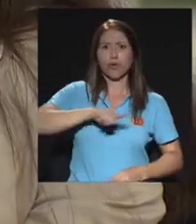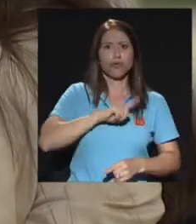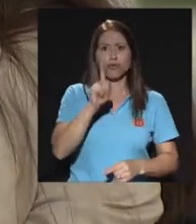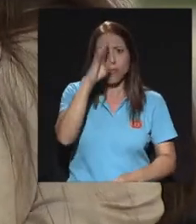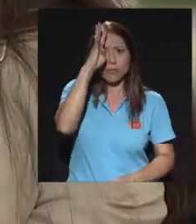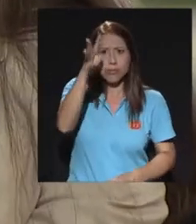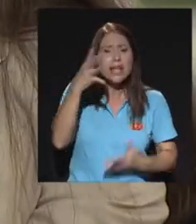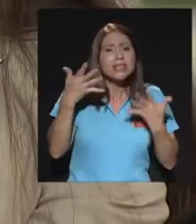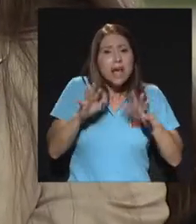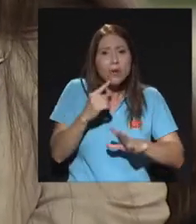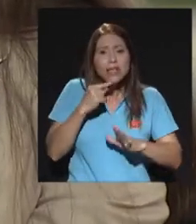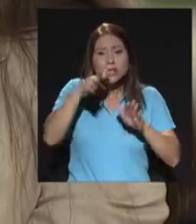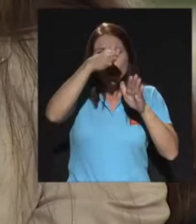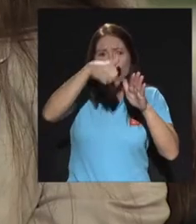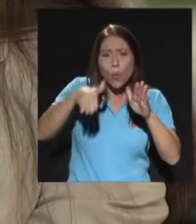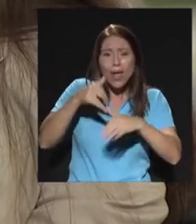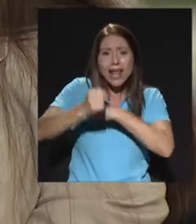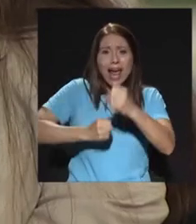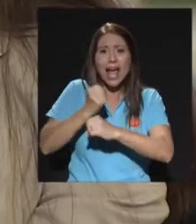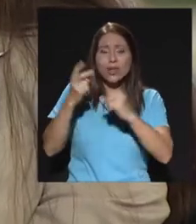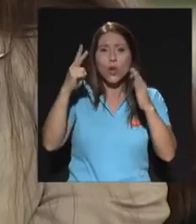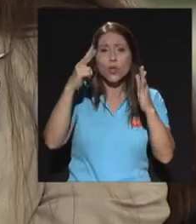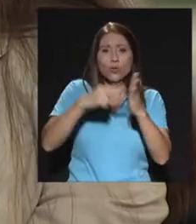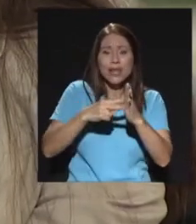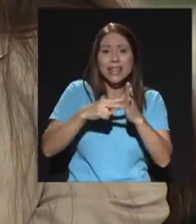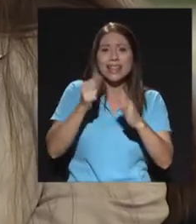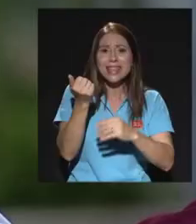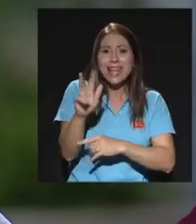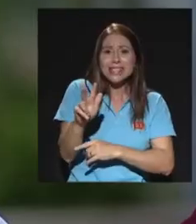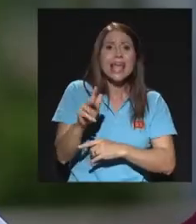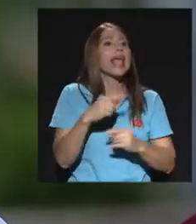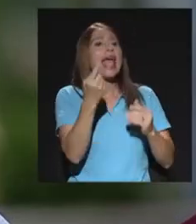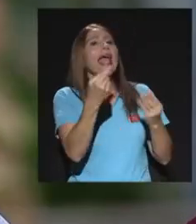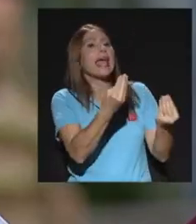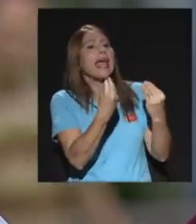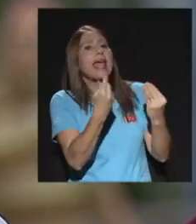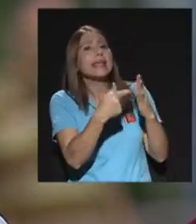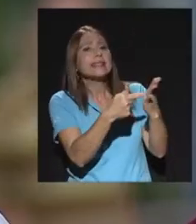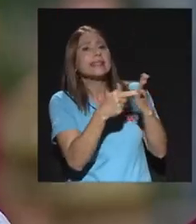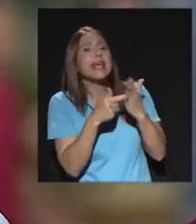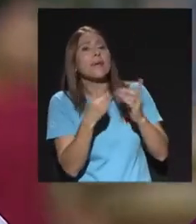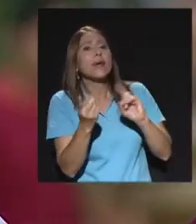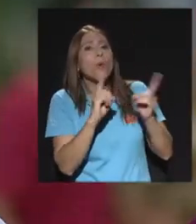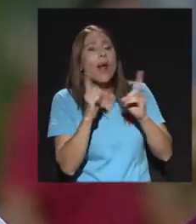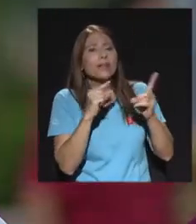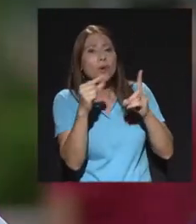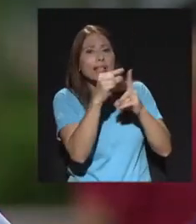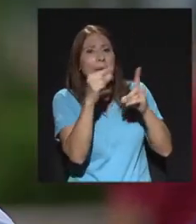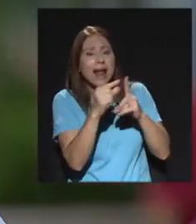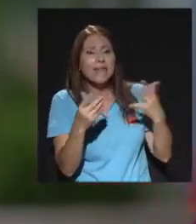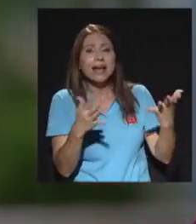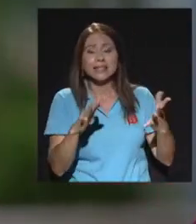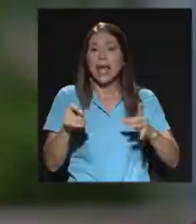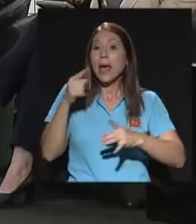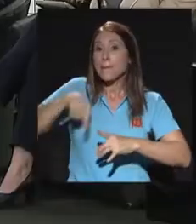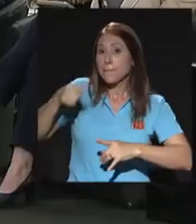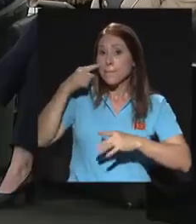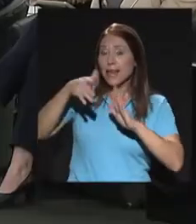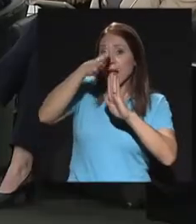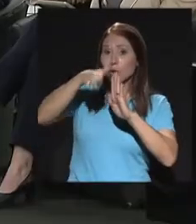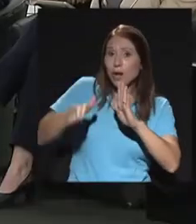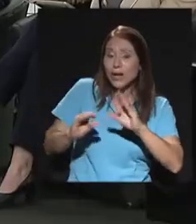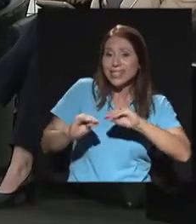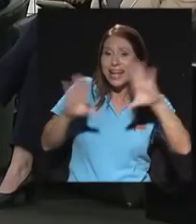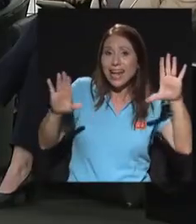dicho la Contraloría General de la República en el año 2012, enséñeme de carácter vinculante. Las palabras de la Contraloría. Es más, la Contraloría es tan clara.